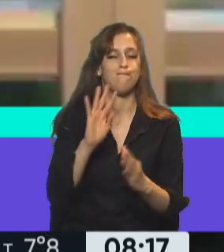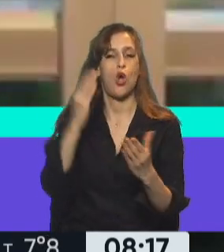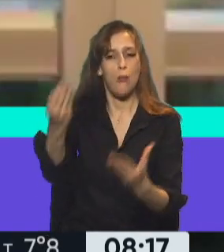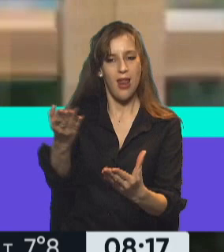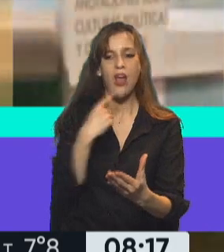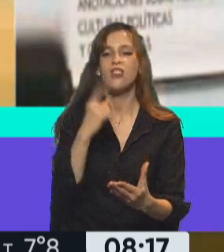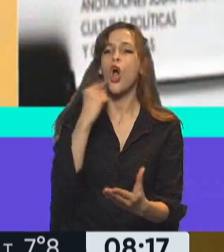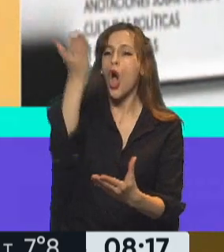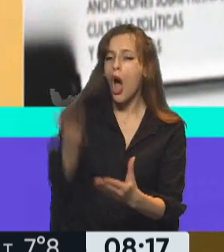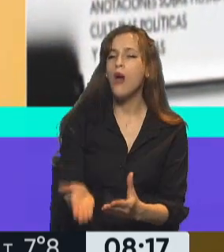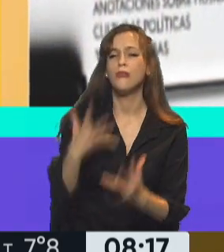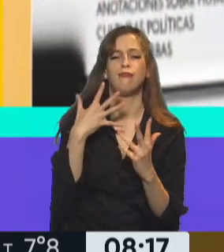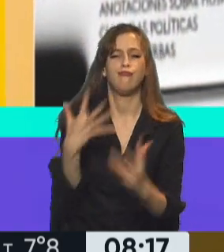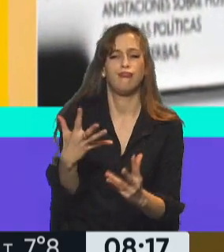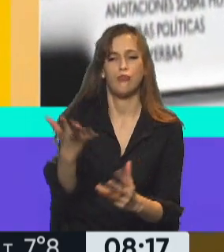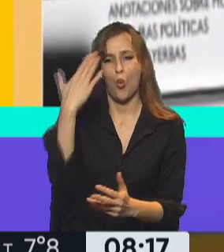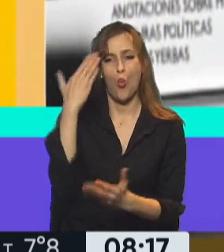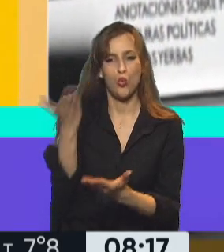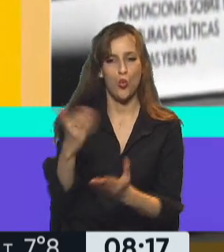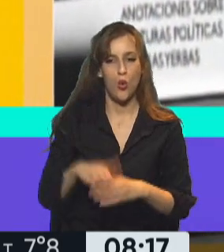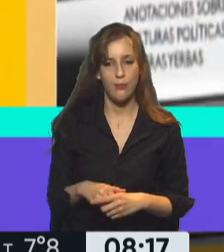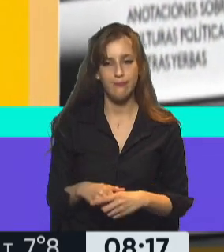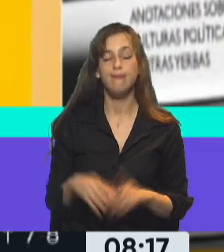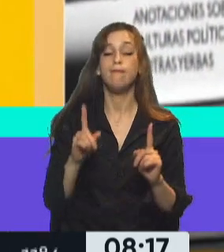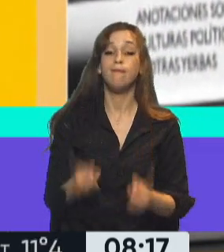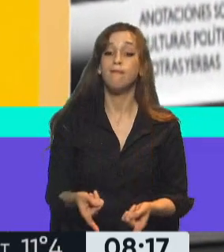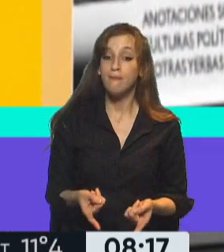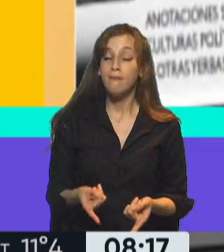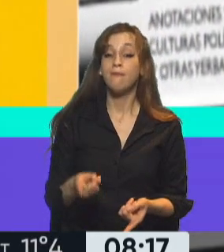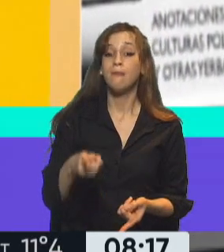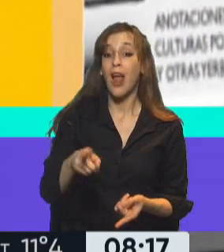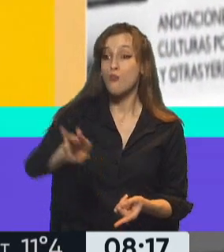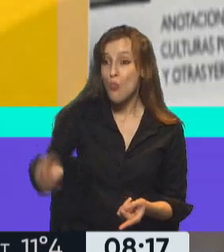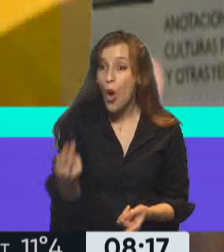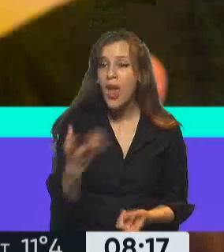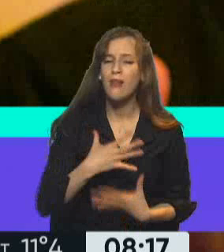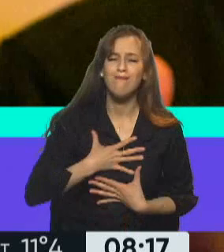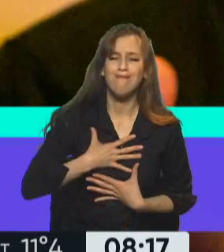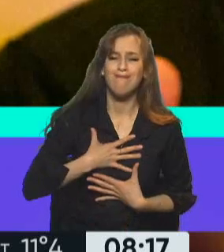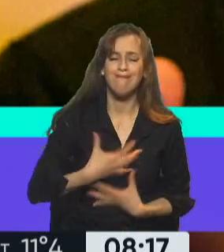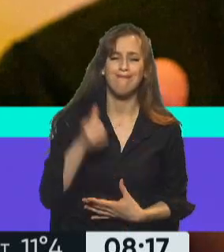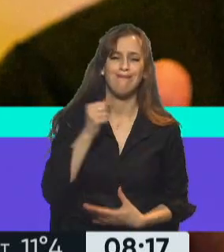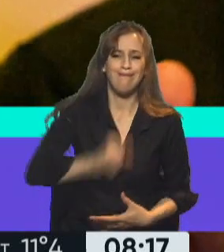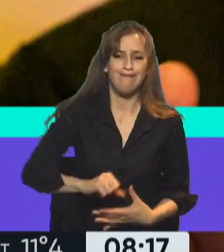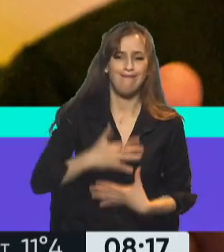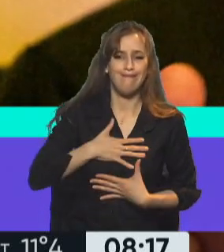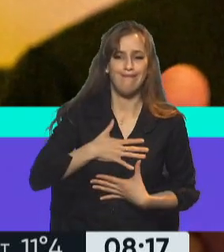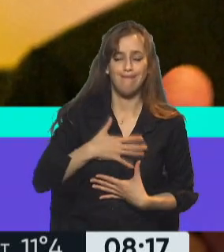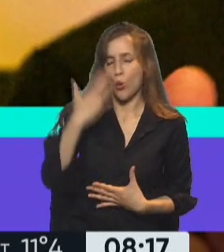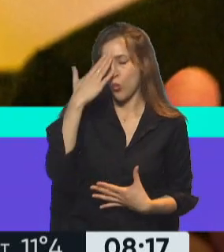un hombre destacado de la cultura y marcó que su muerte era una gran pérdida para nuestra